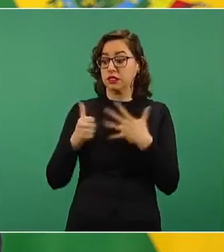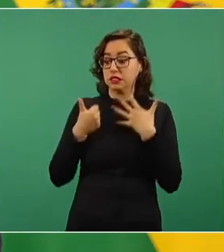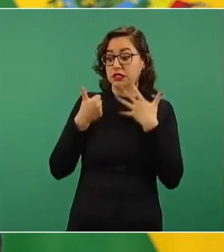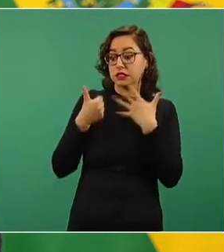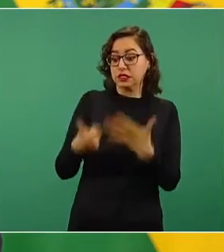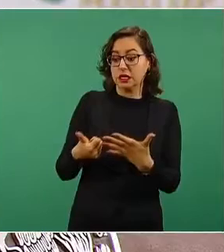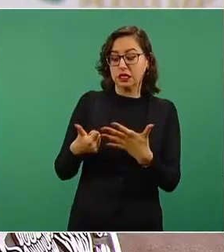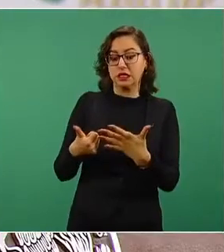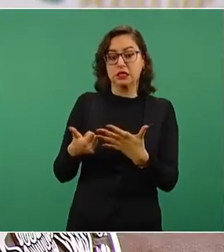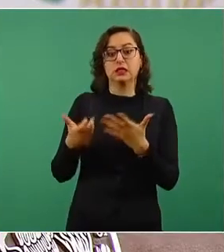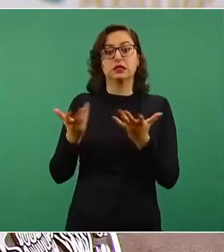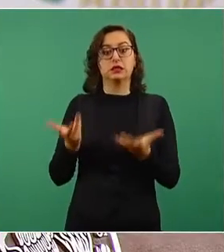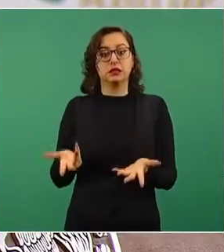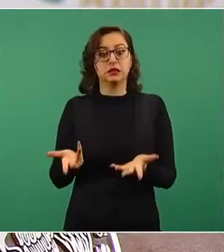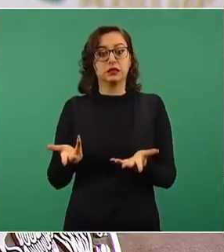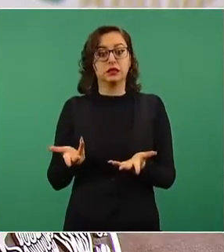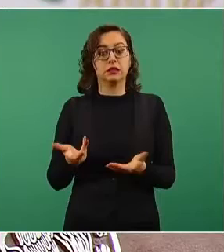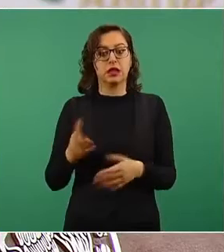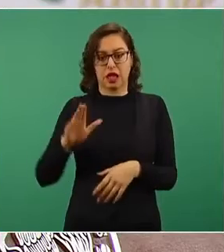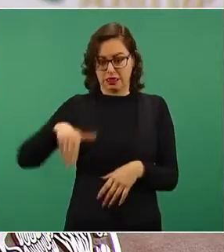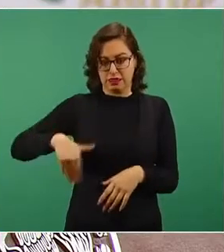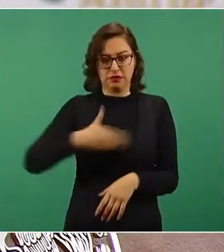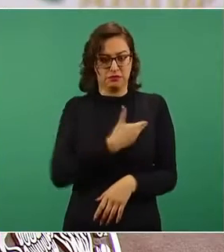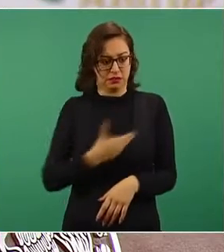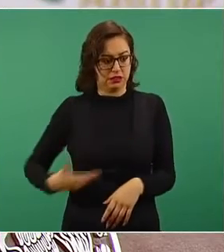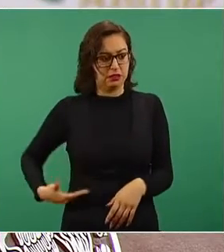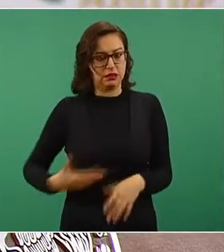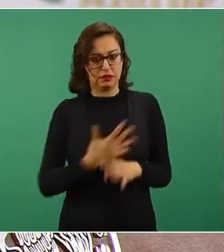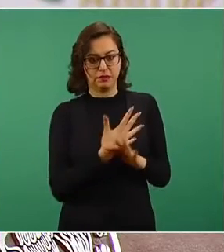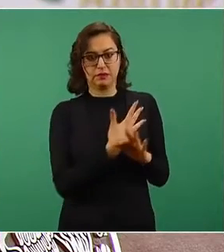como mencionaba nuestro presidente Manuel López Obrador,